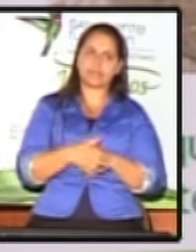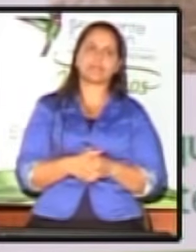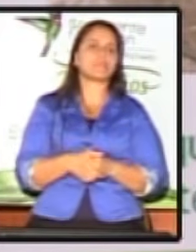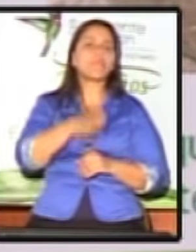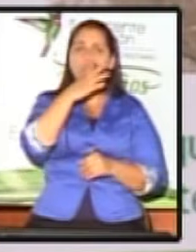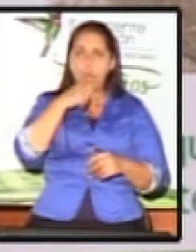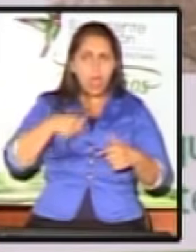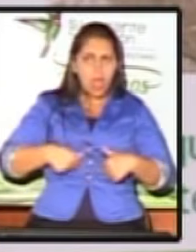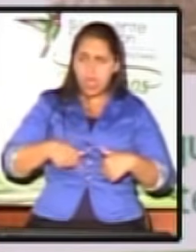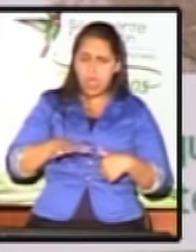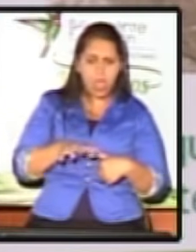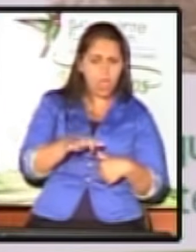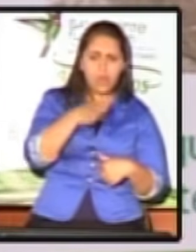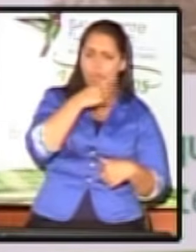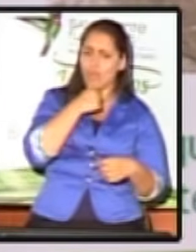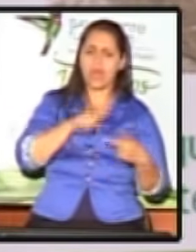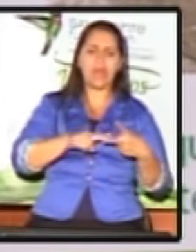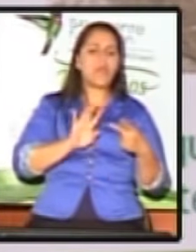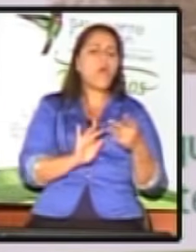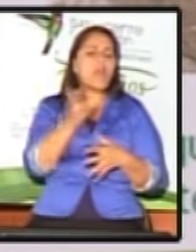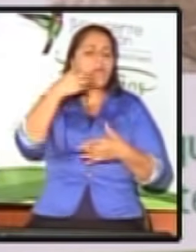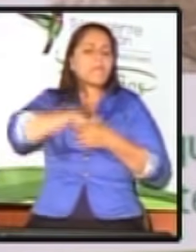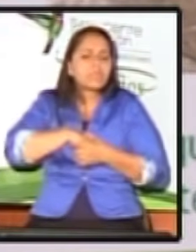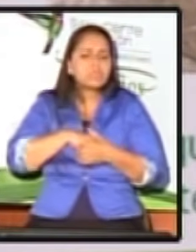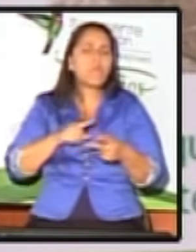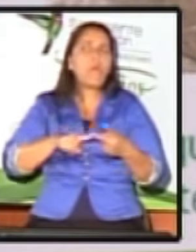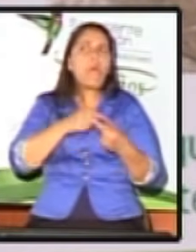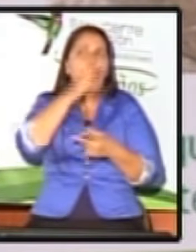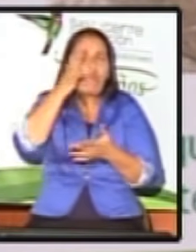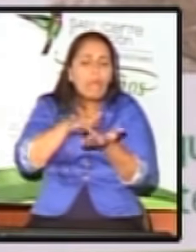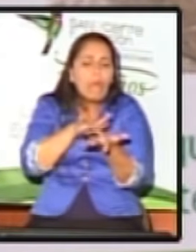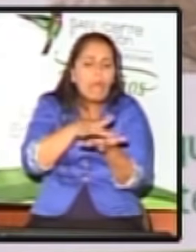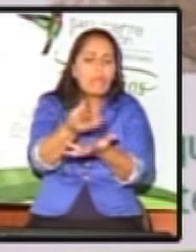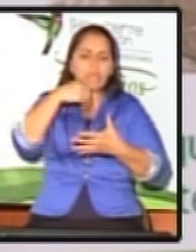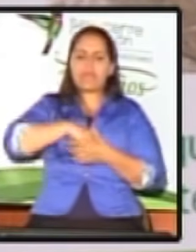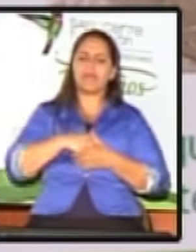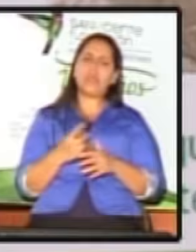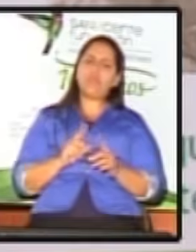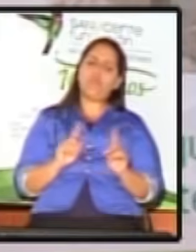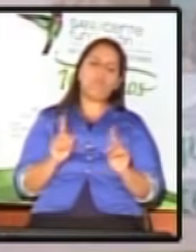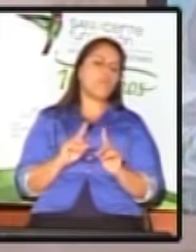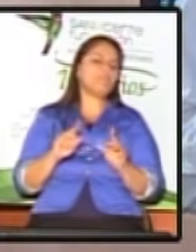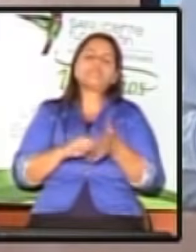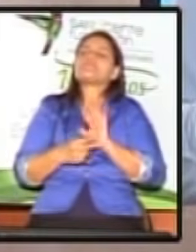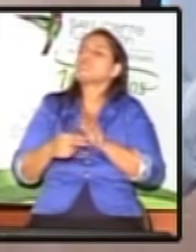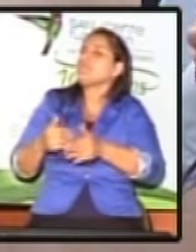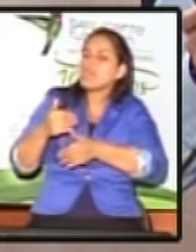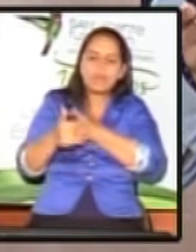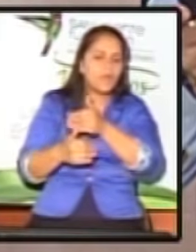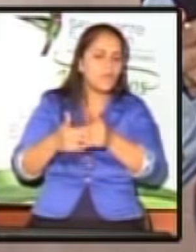ningún animal, ni están poseídas, ni les hicieron un mal. Simple y llanamente tienen un proceso